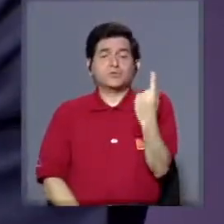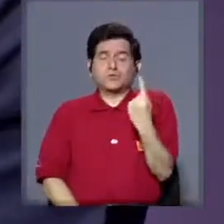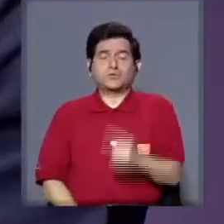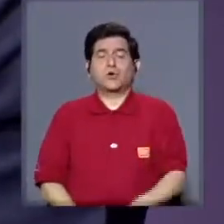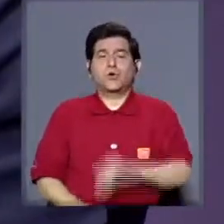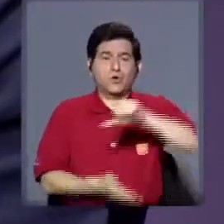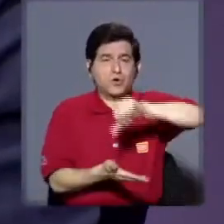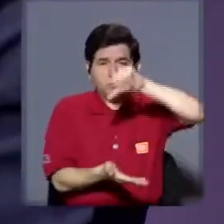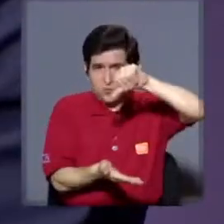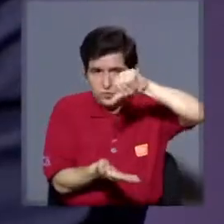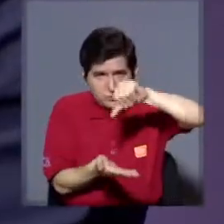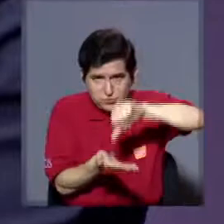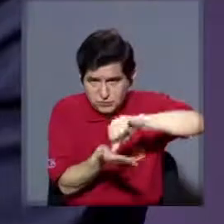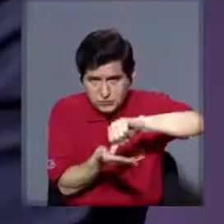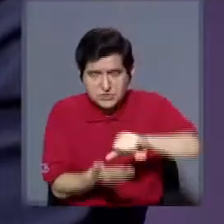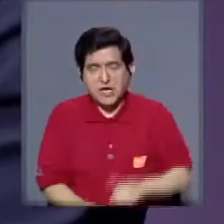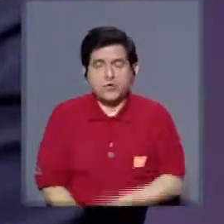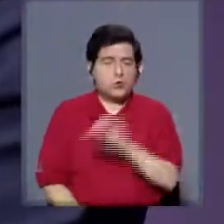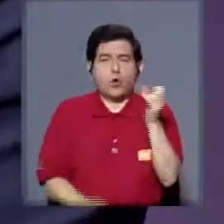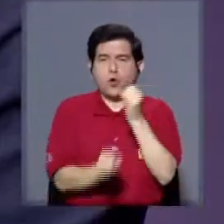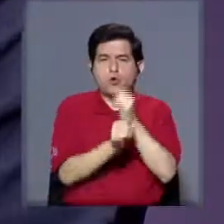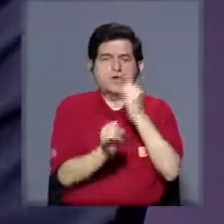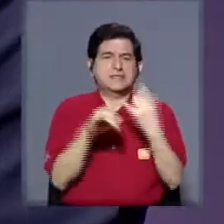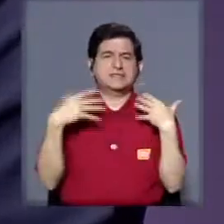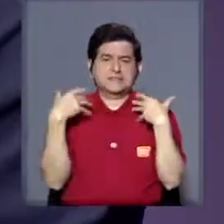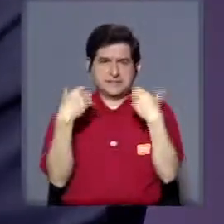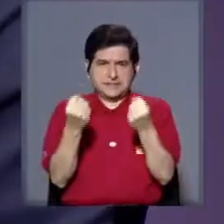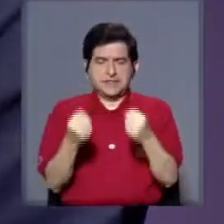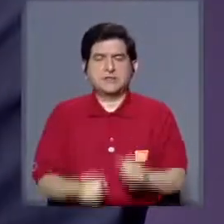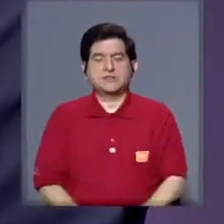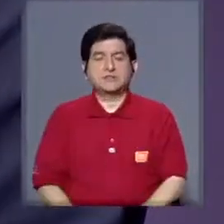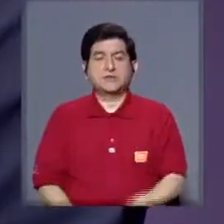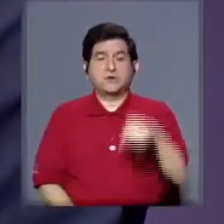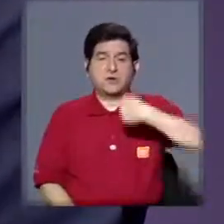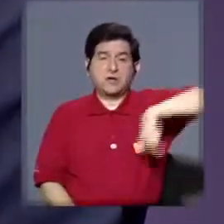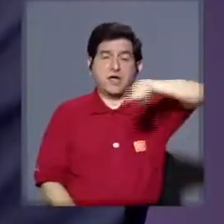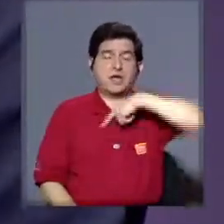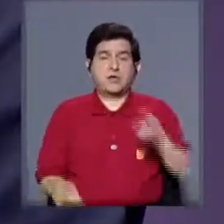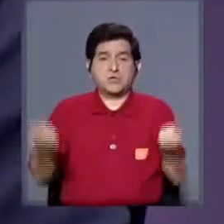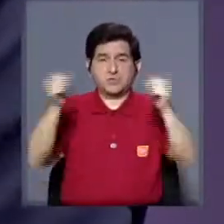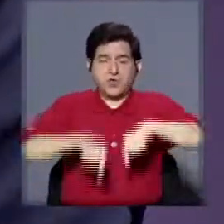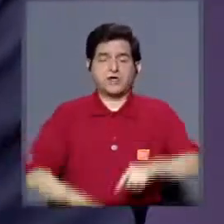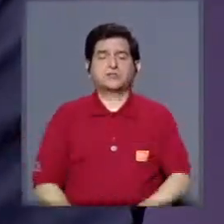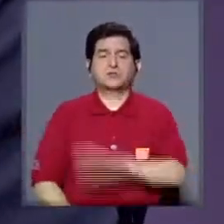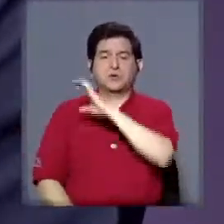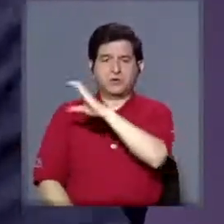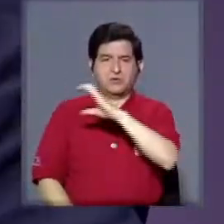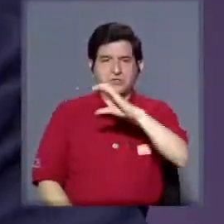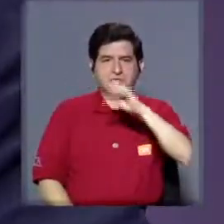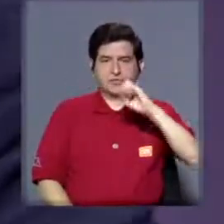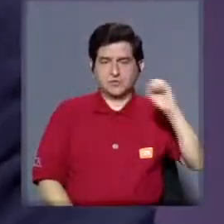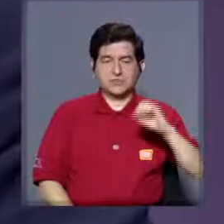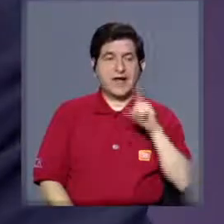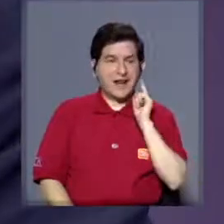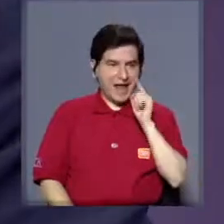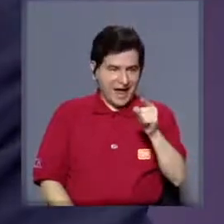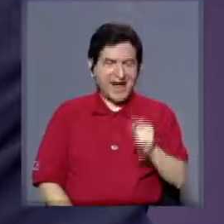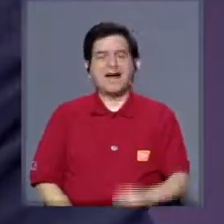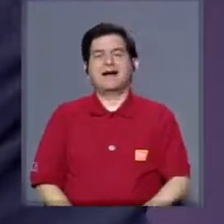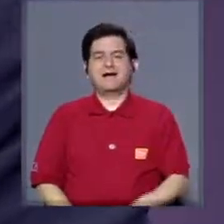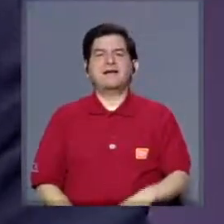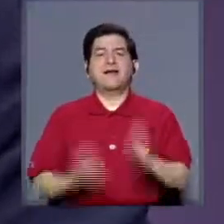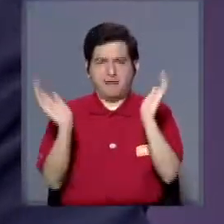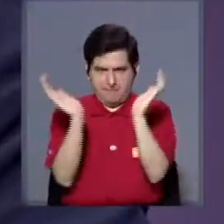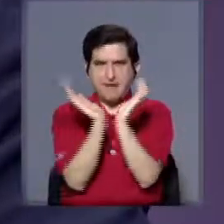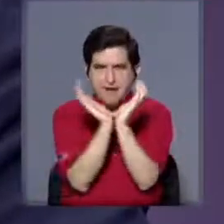del centro digamos de la institución de salud como sería en nuestro caso digamos la caja del seguro social ahí la caja del seguro social